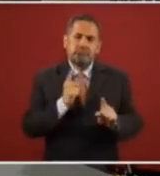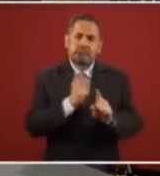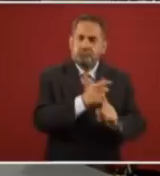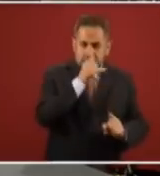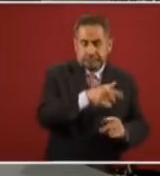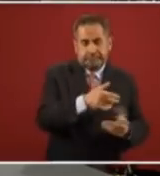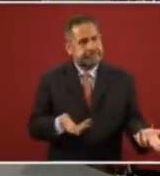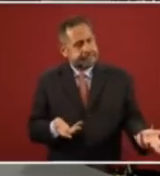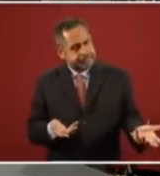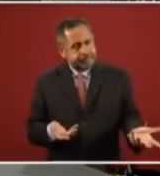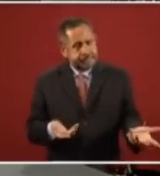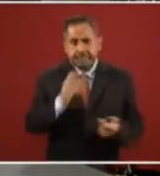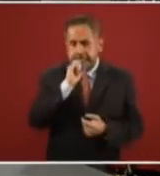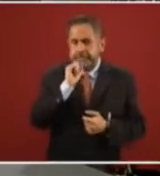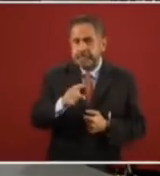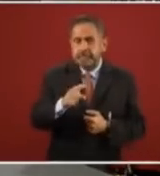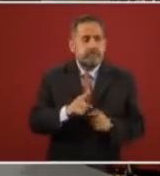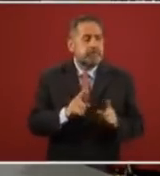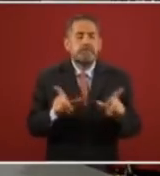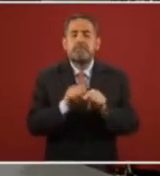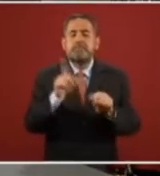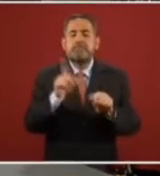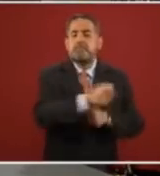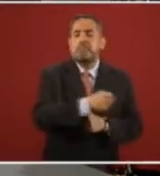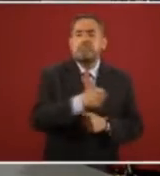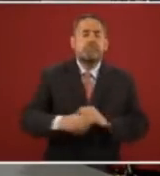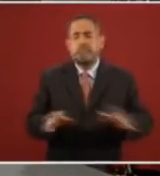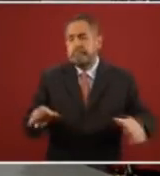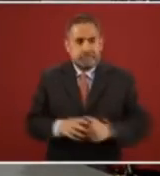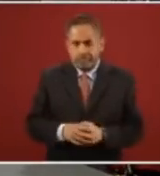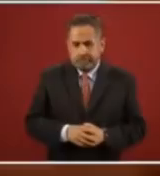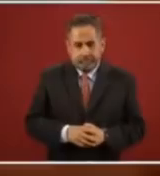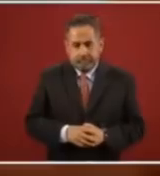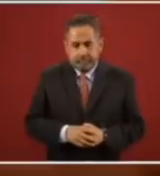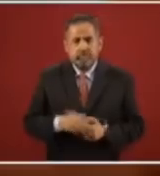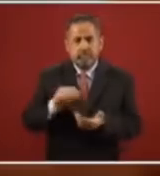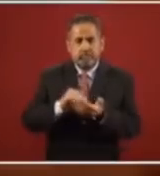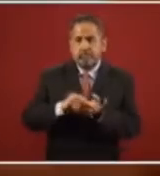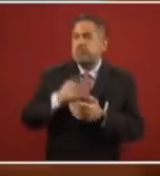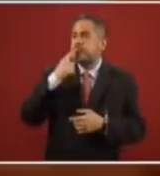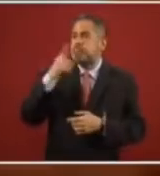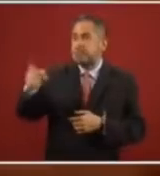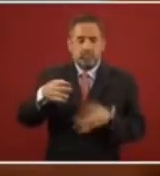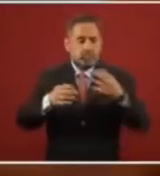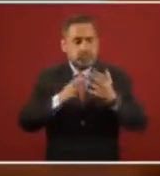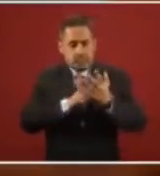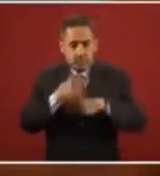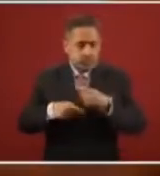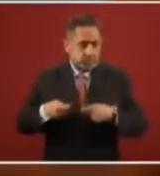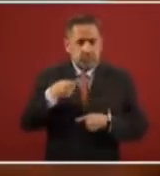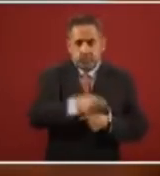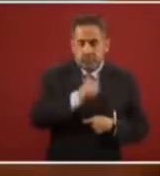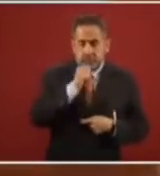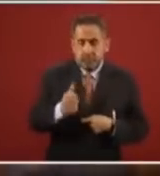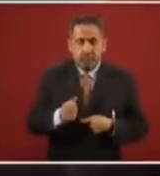ahí, y también fue retirado. Está su pleito laboral, no lo han restituido, una persona